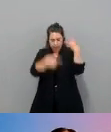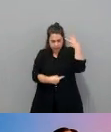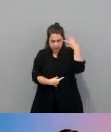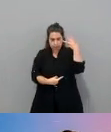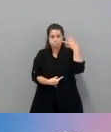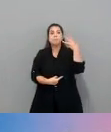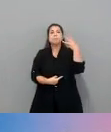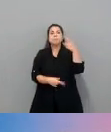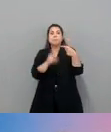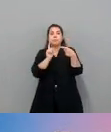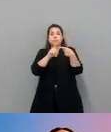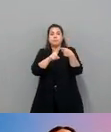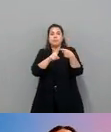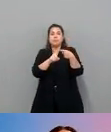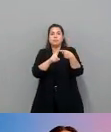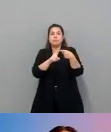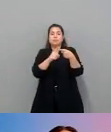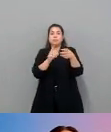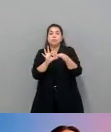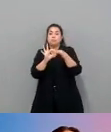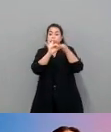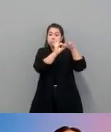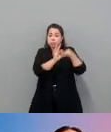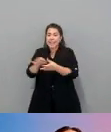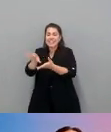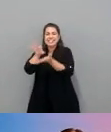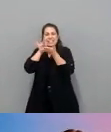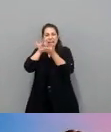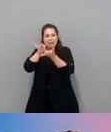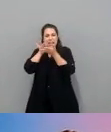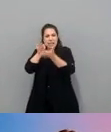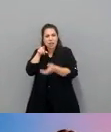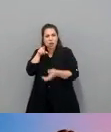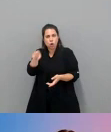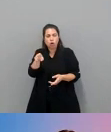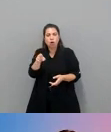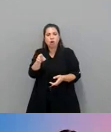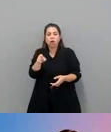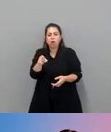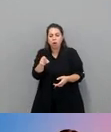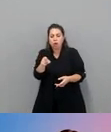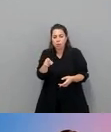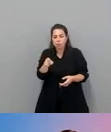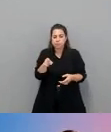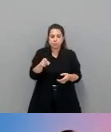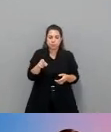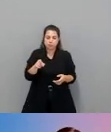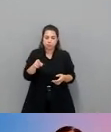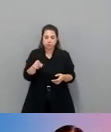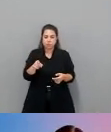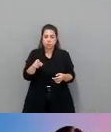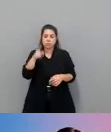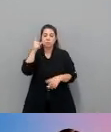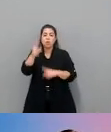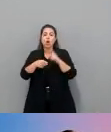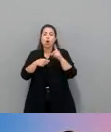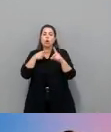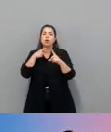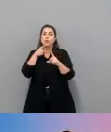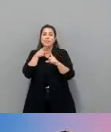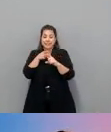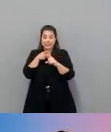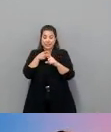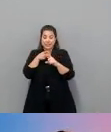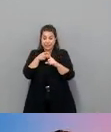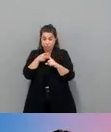La prestación económica vinculada a un servicio es precisamente es para la adquisición de